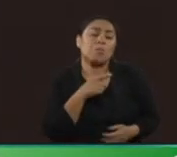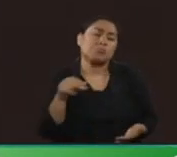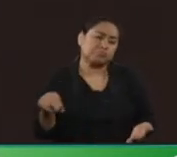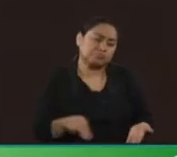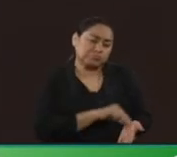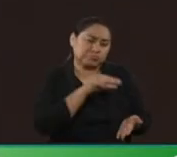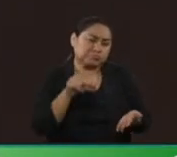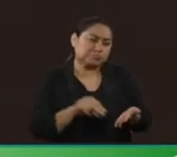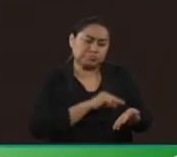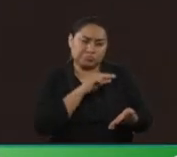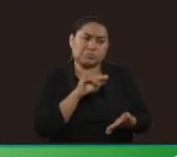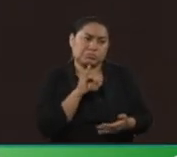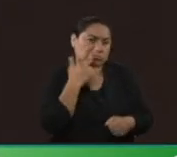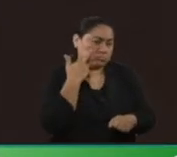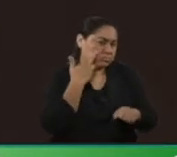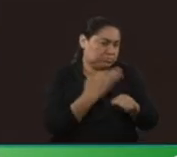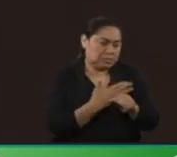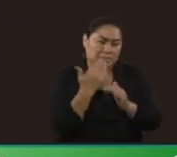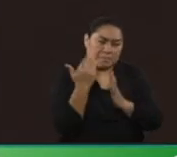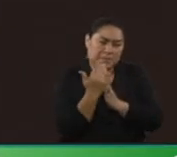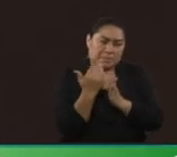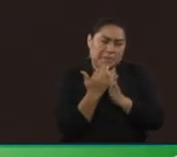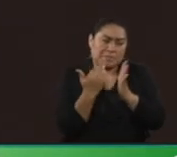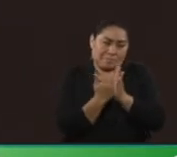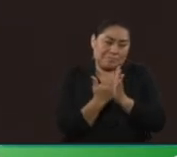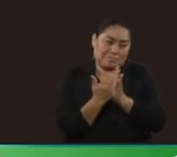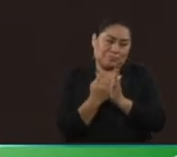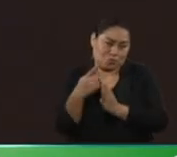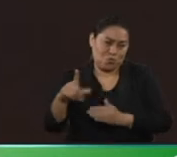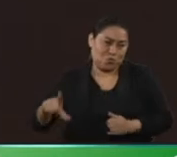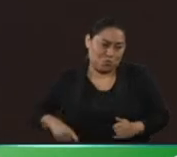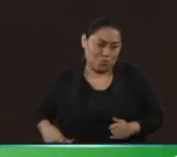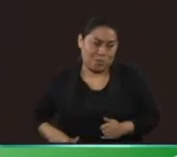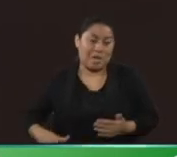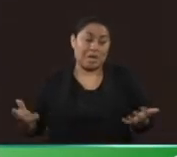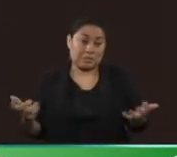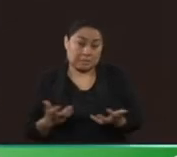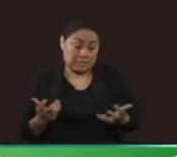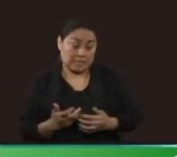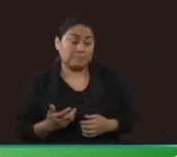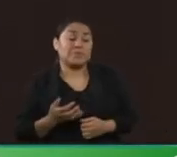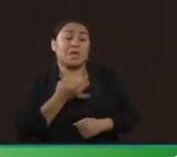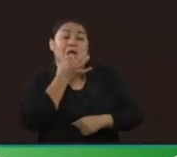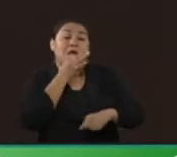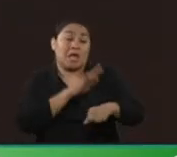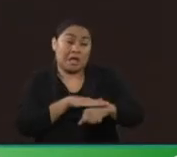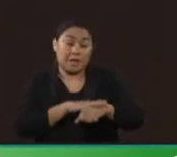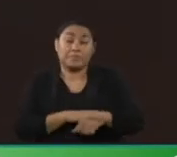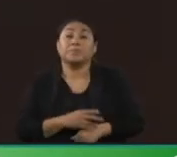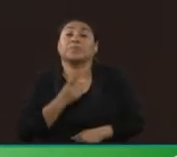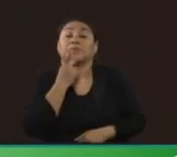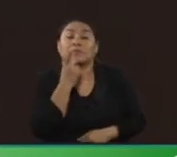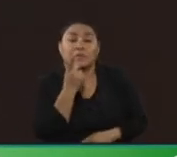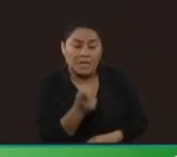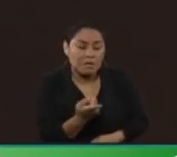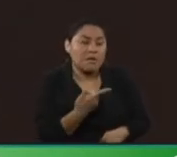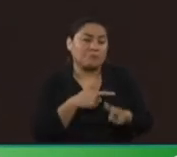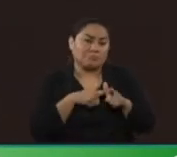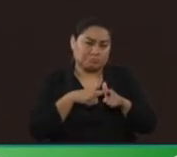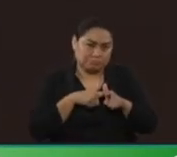compromisos muy claros a nombre del estado mexicano y cito establecerá y